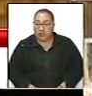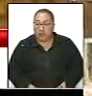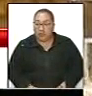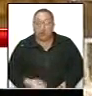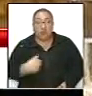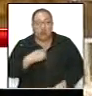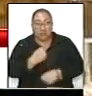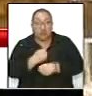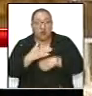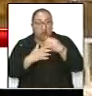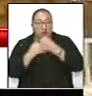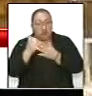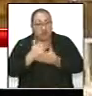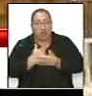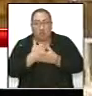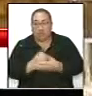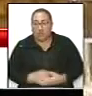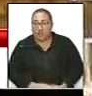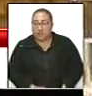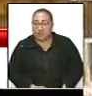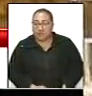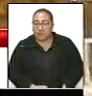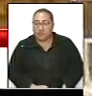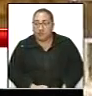hemos construido para ayudarlos, ¿no?